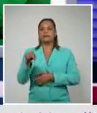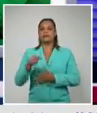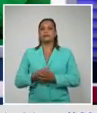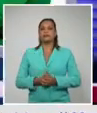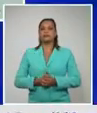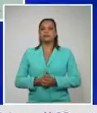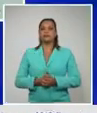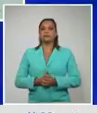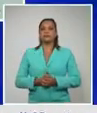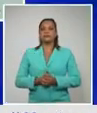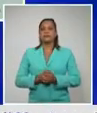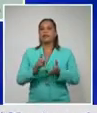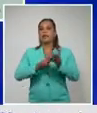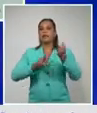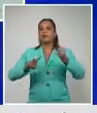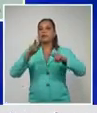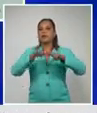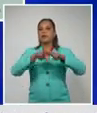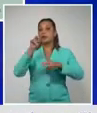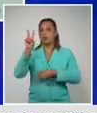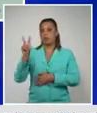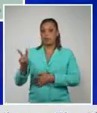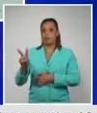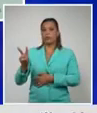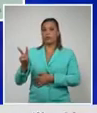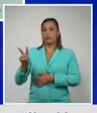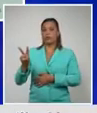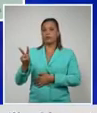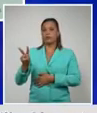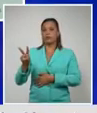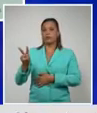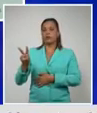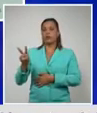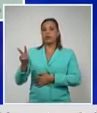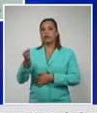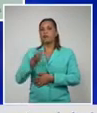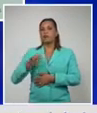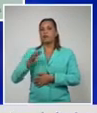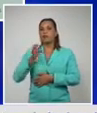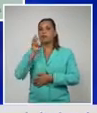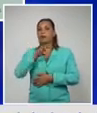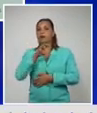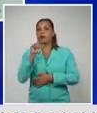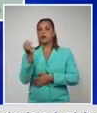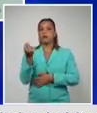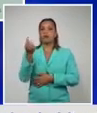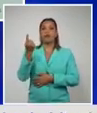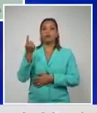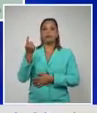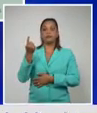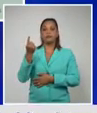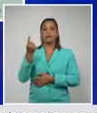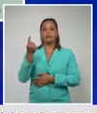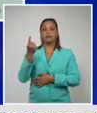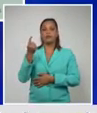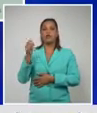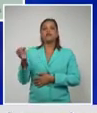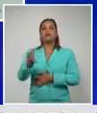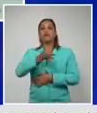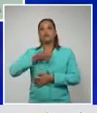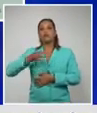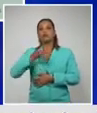De la provincia de La Habana, 2, del municipio Marianao, 1 y del municipio Playa,